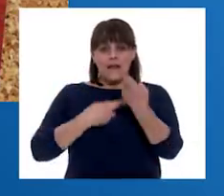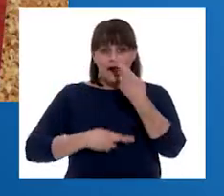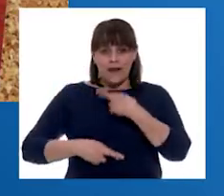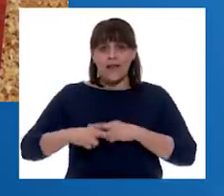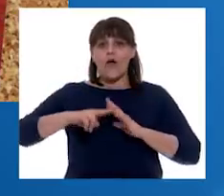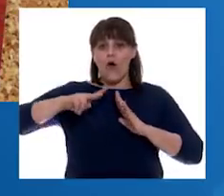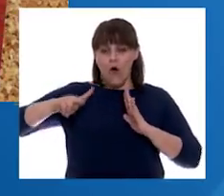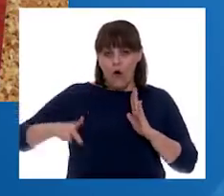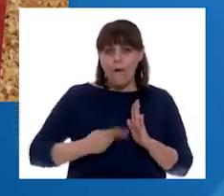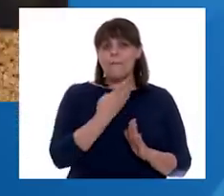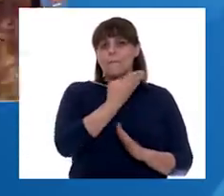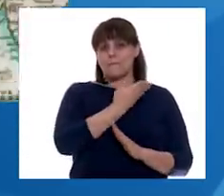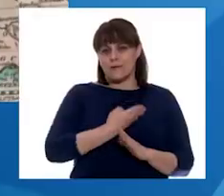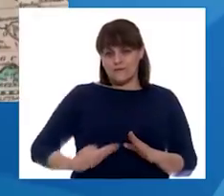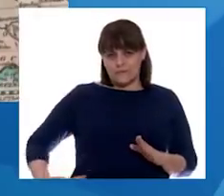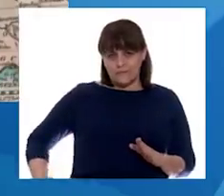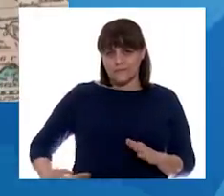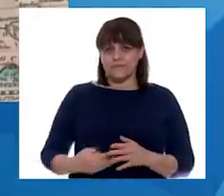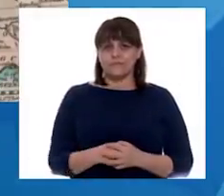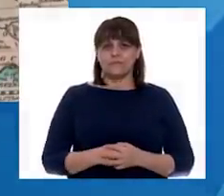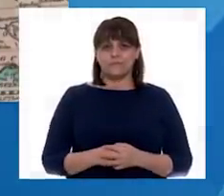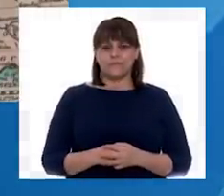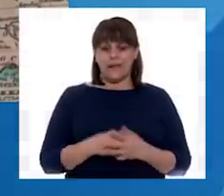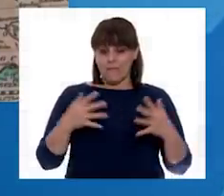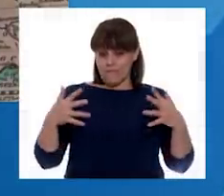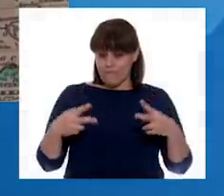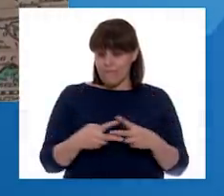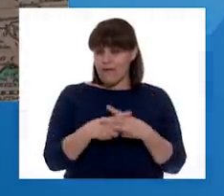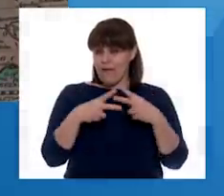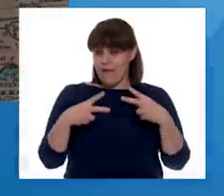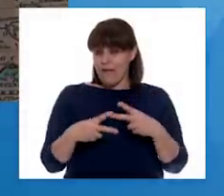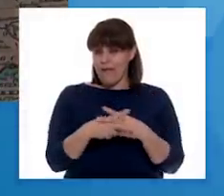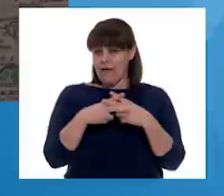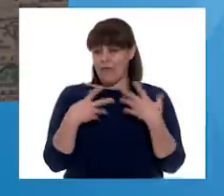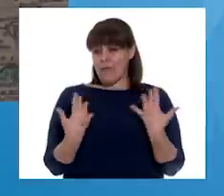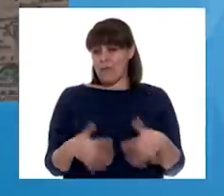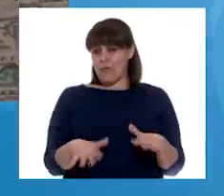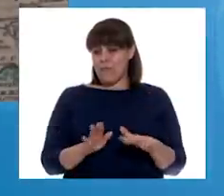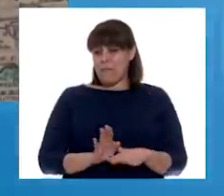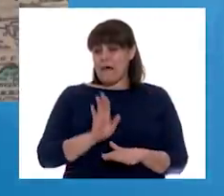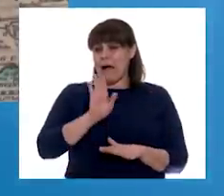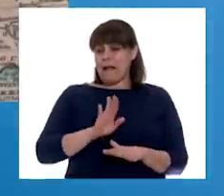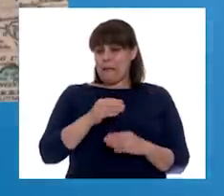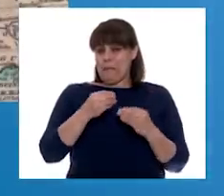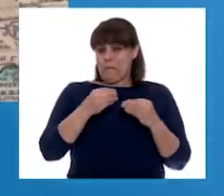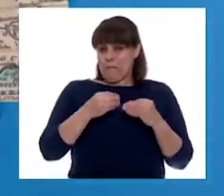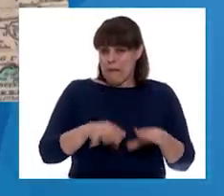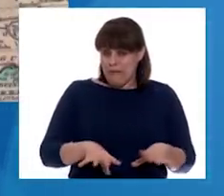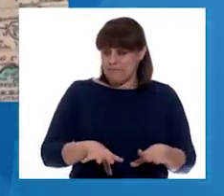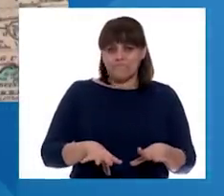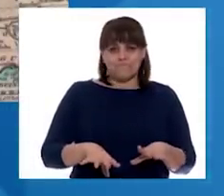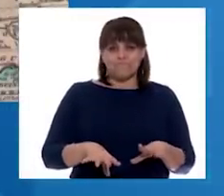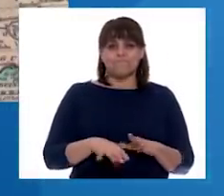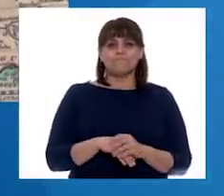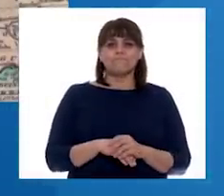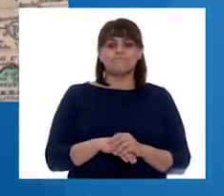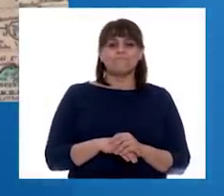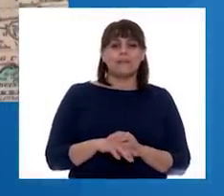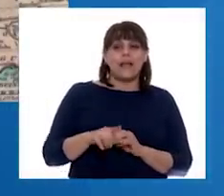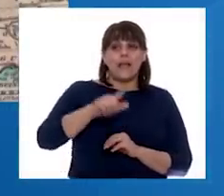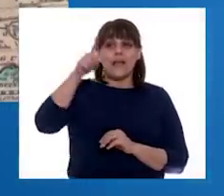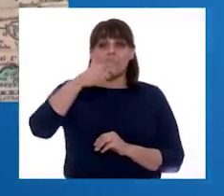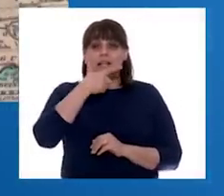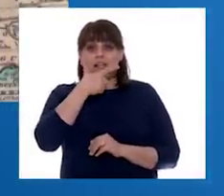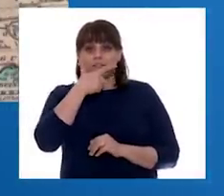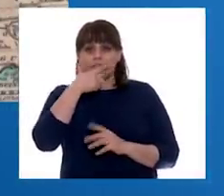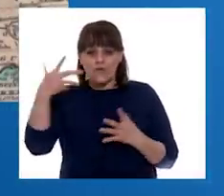a la presidencia. Con la batalla casi perdida y las rutas comerciales afectadas, Gran Bretaña se involucró y auxilió a